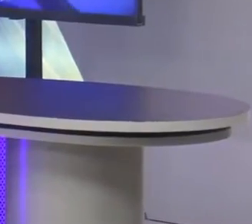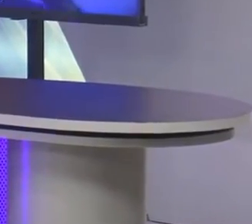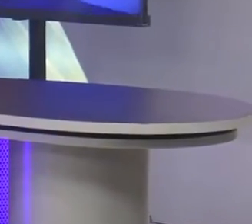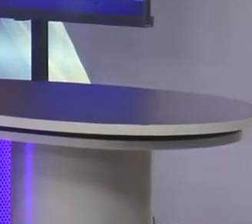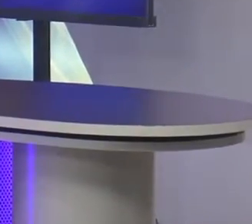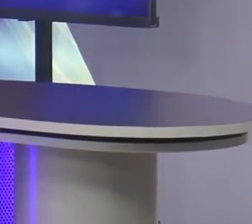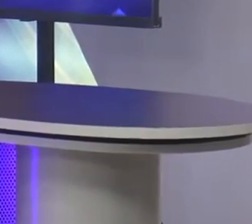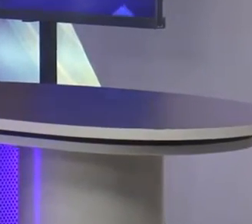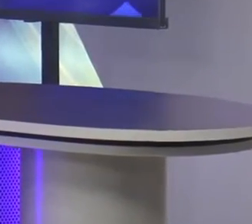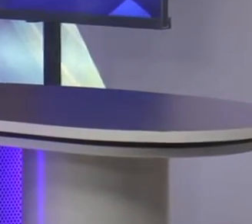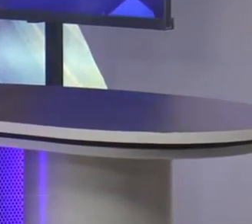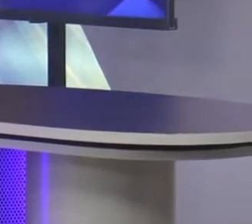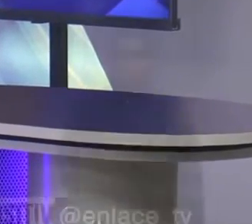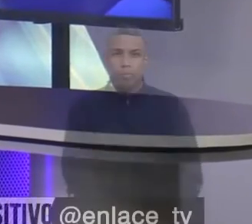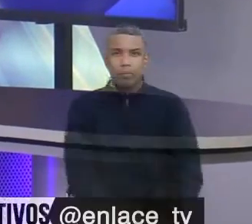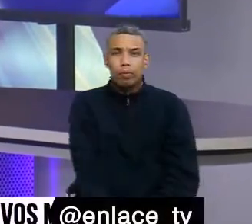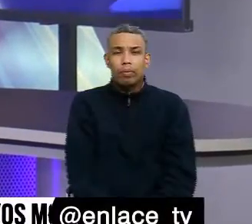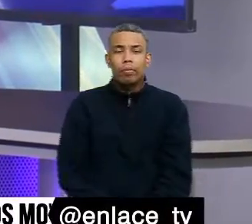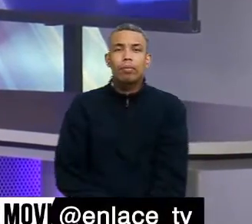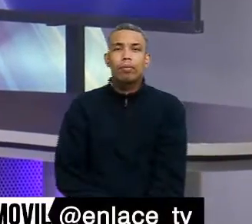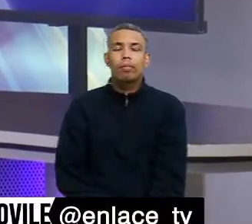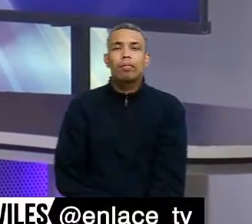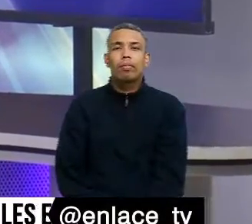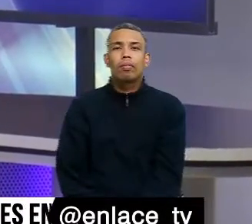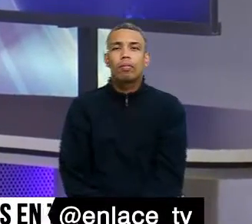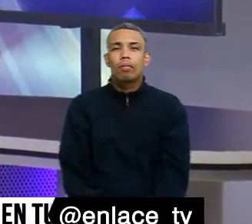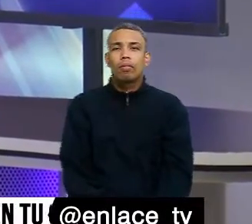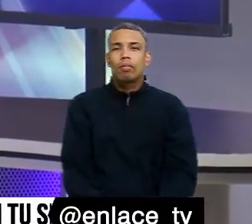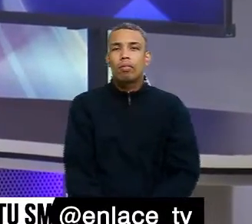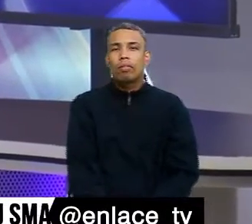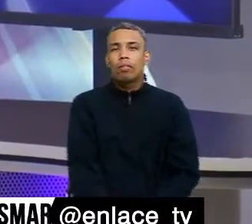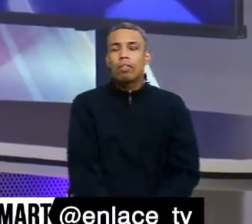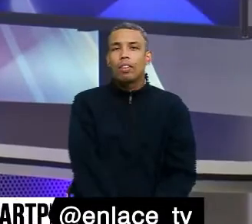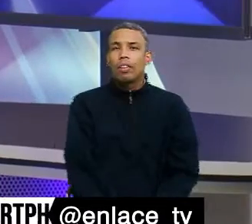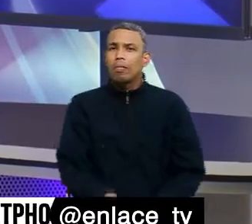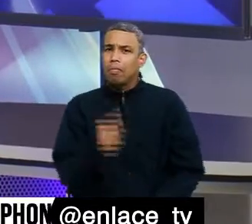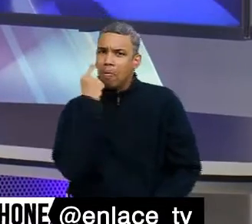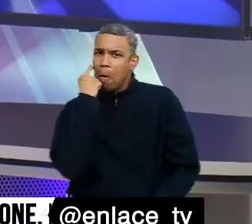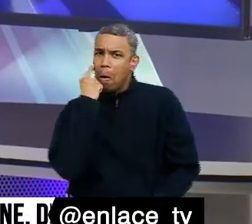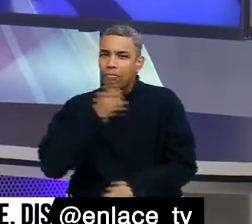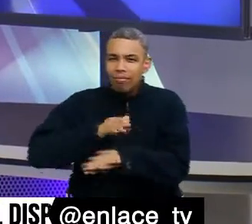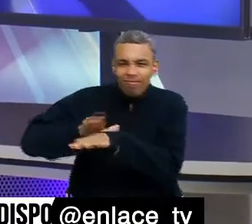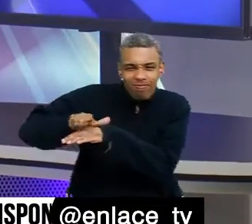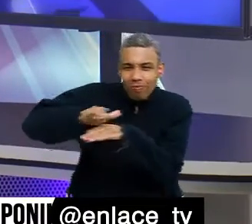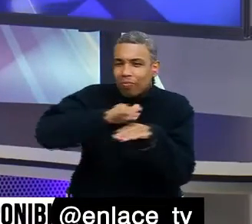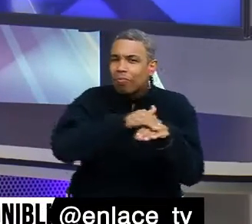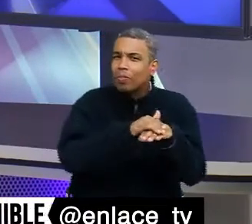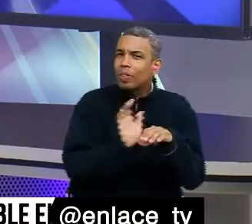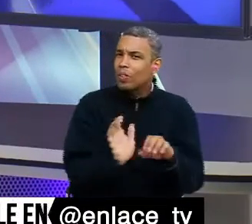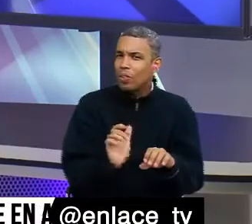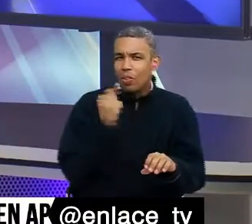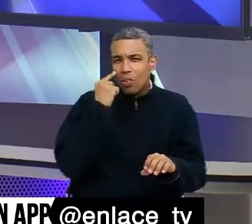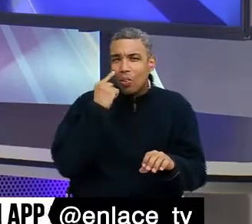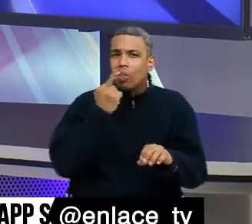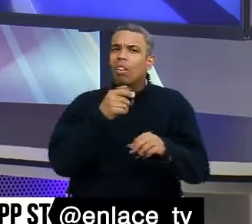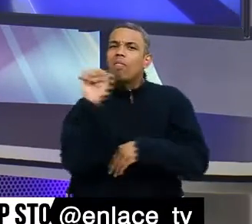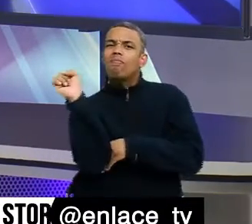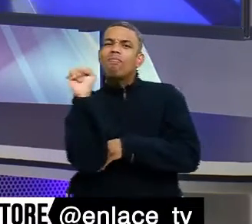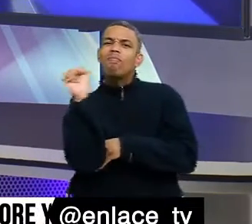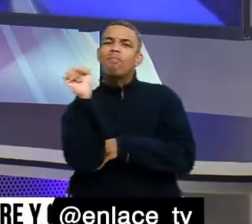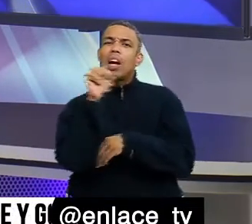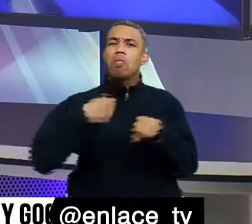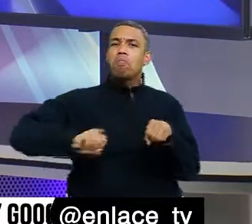Continuamos con más información en Enlace Noticias. La calle no es un garaje, así se denomina la nueva campaña de sensibilización ciudadana que emprende